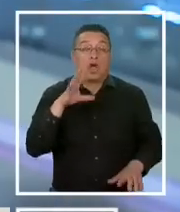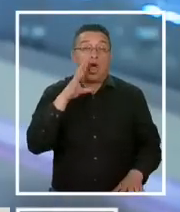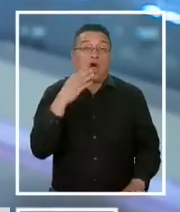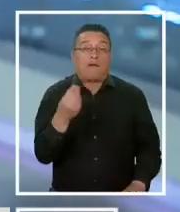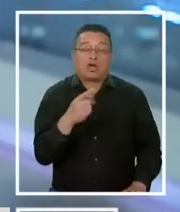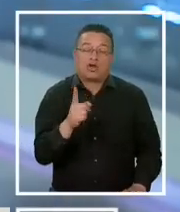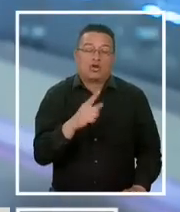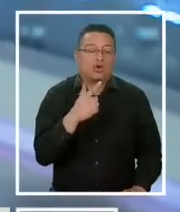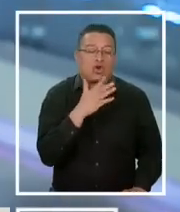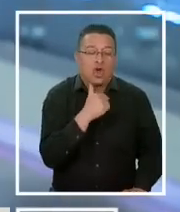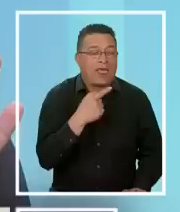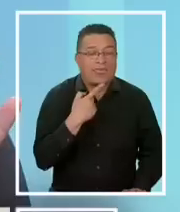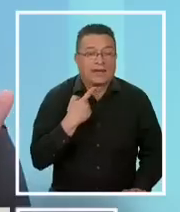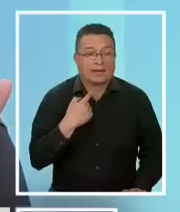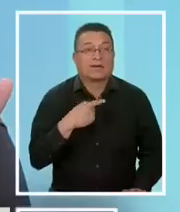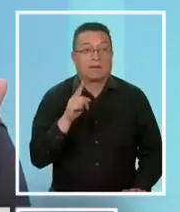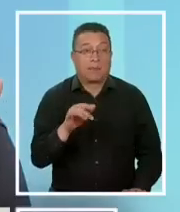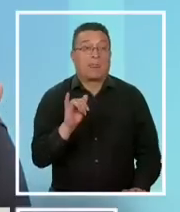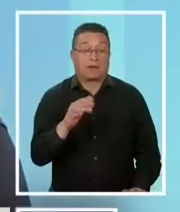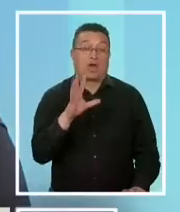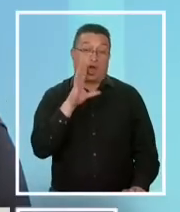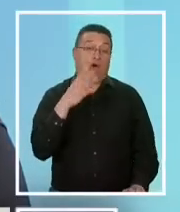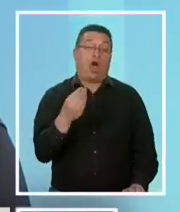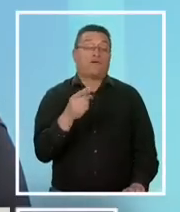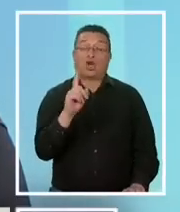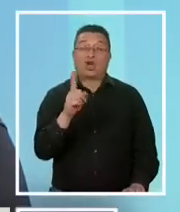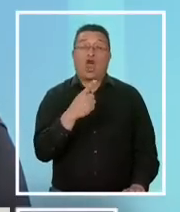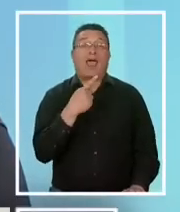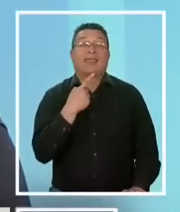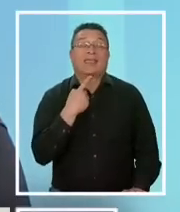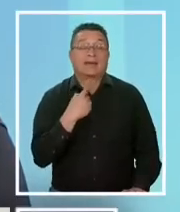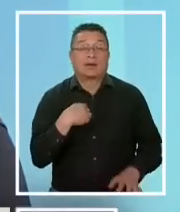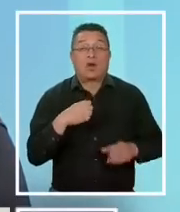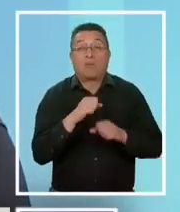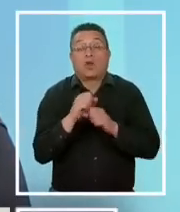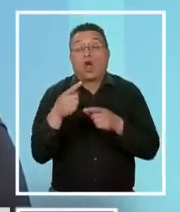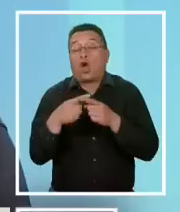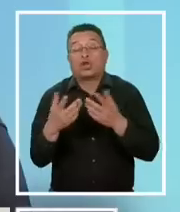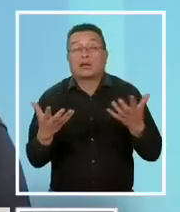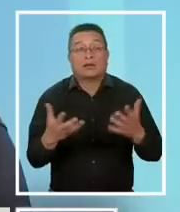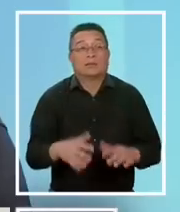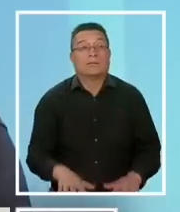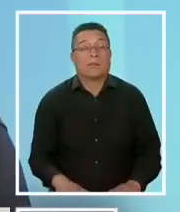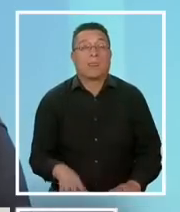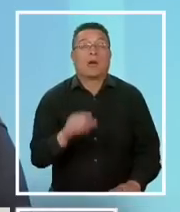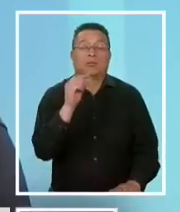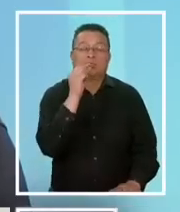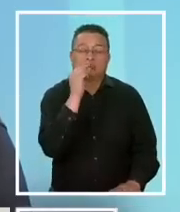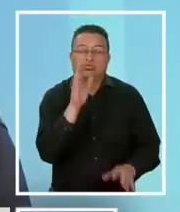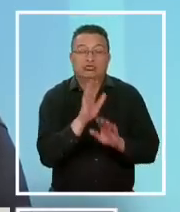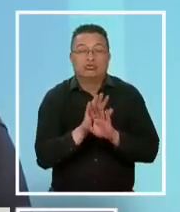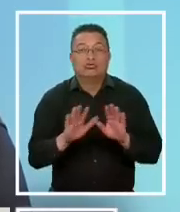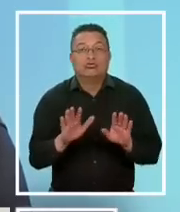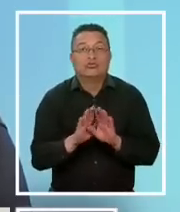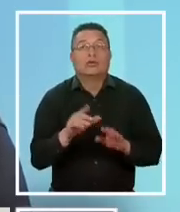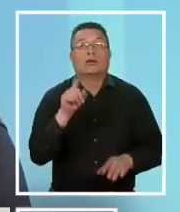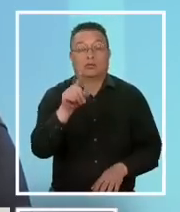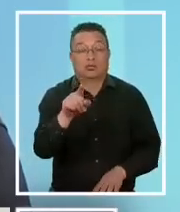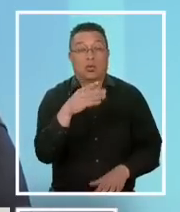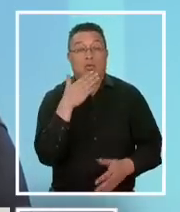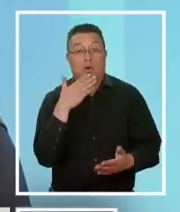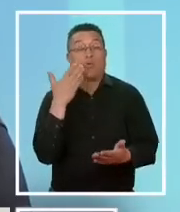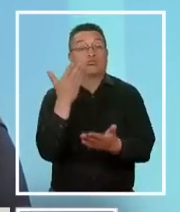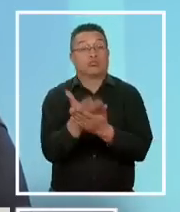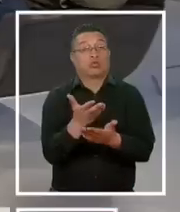obvia no interesa el tema es que no le está interesando no no podemos sacar otra conclusión usted estuvo usted